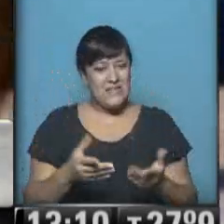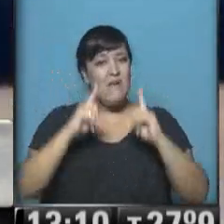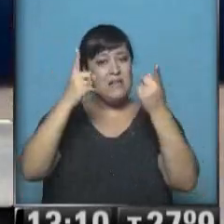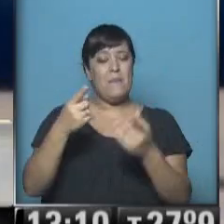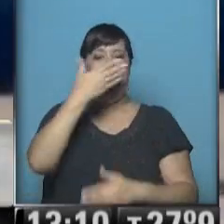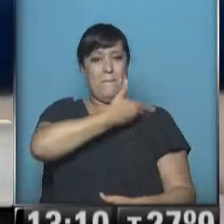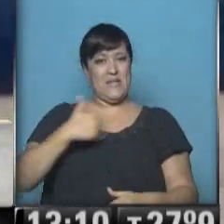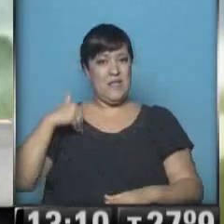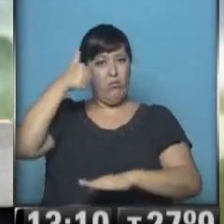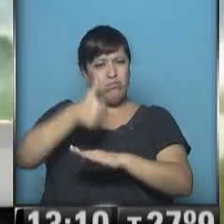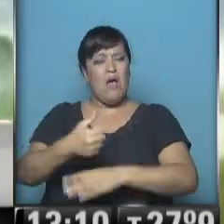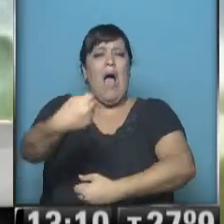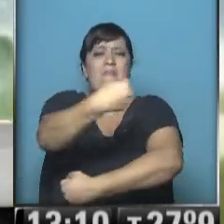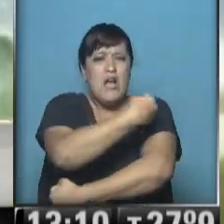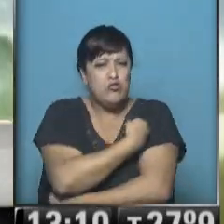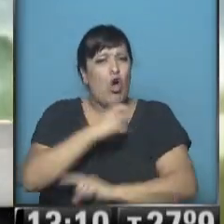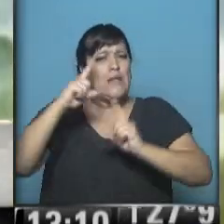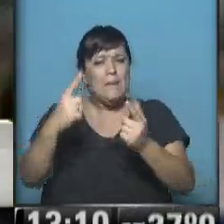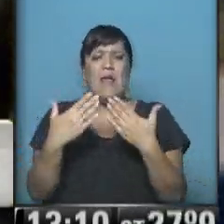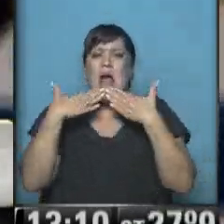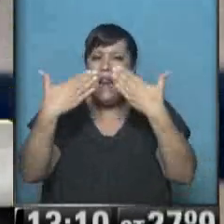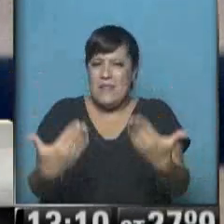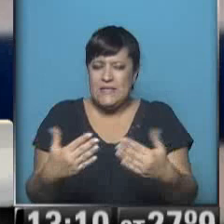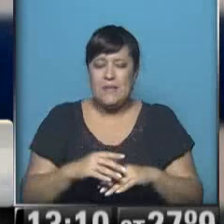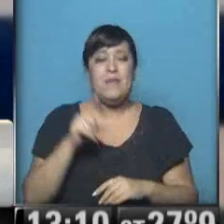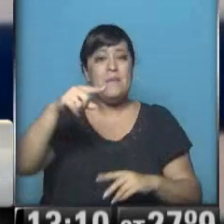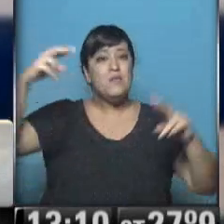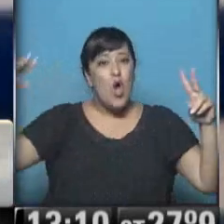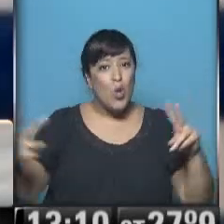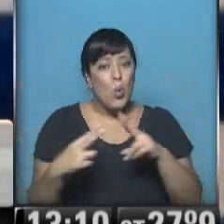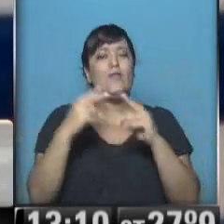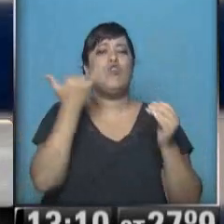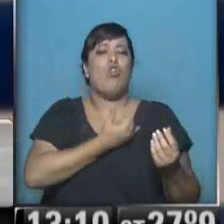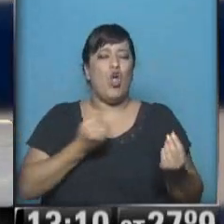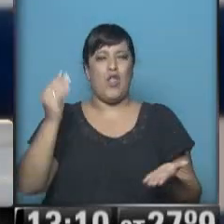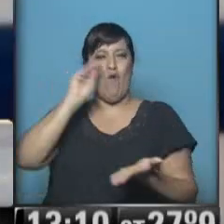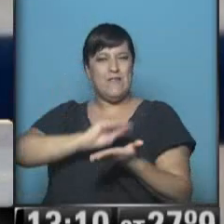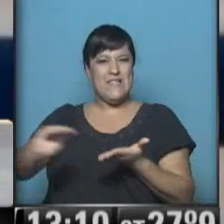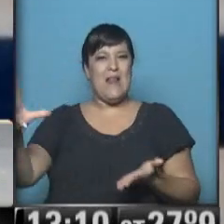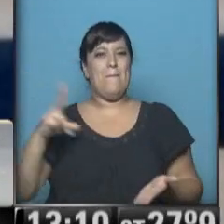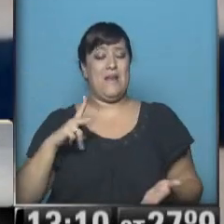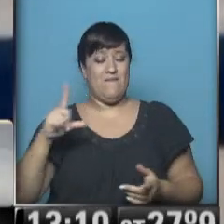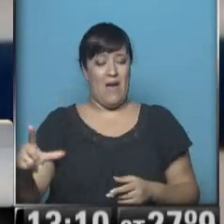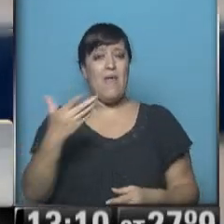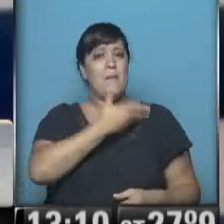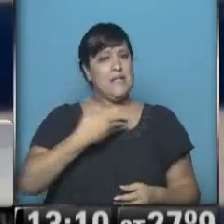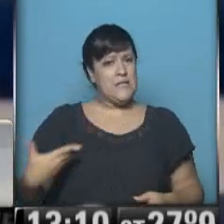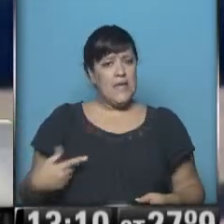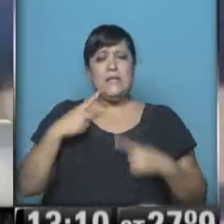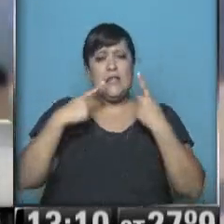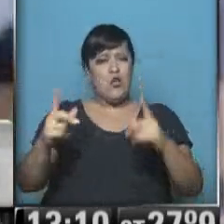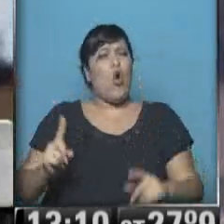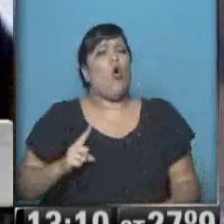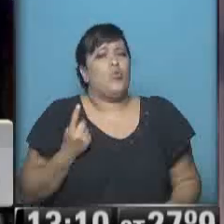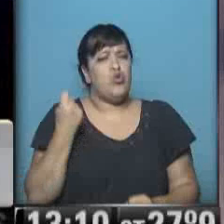Raúl Castro, quien los abrazó y les agradeció. Ese encuentro fue en una oficina privada. Dijo Raúl Castro, orgulloso de ustedes por la